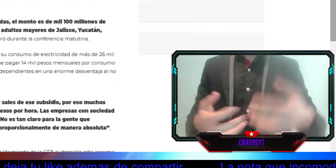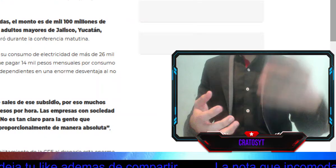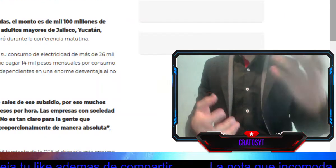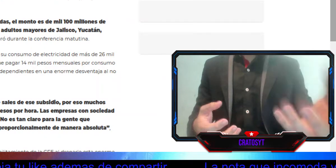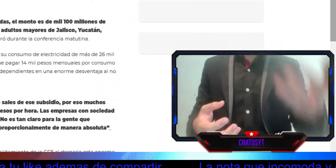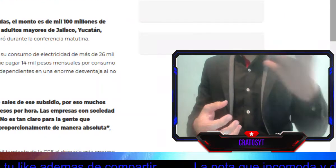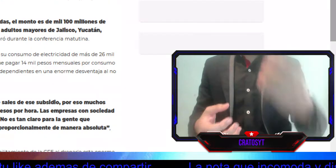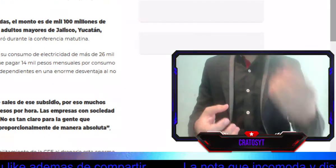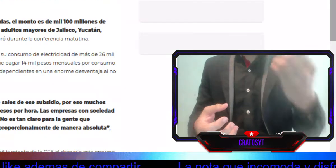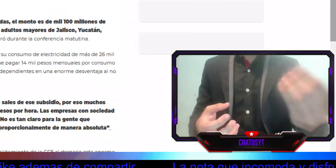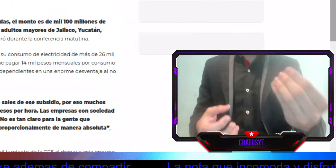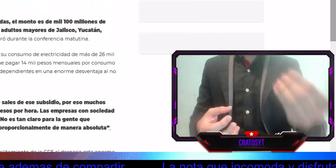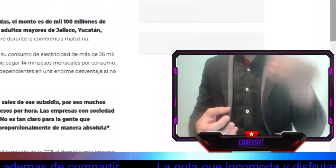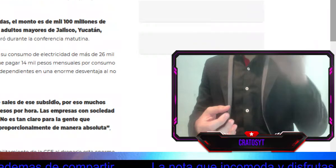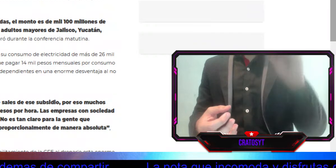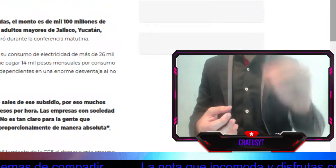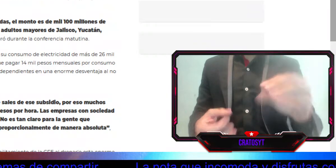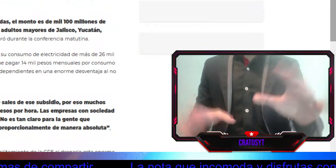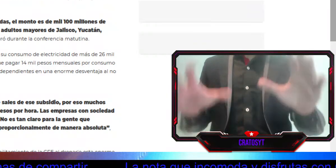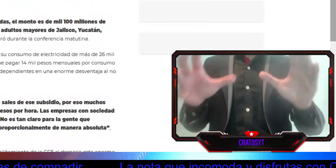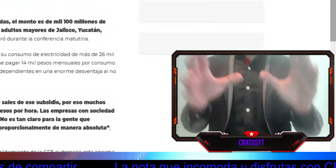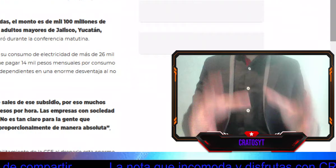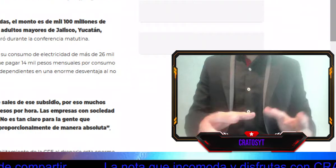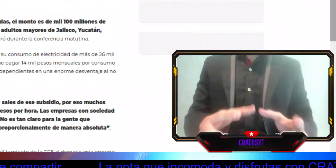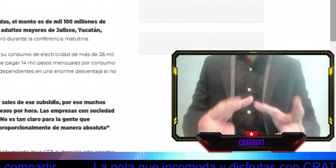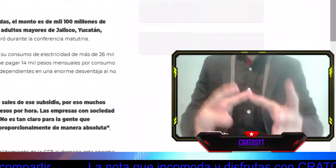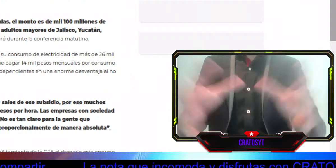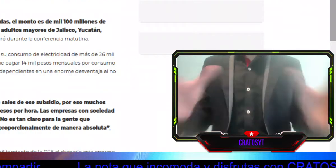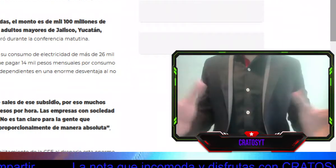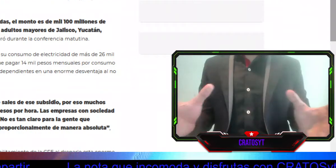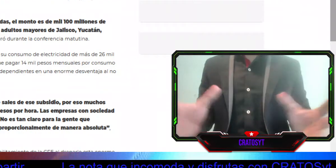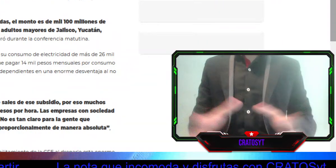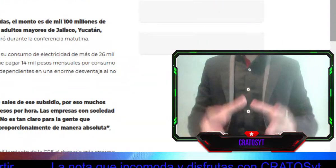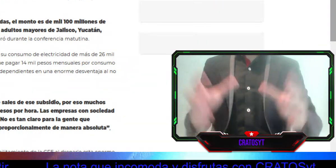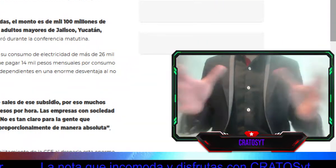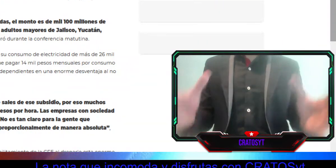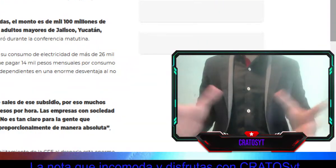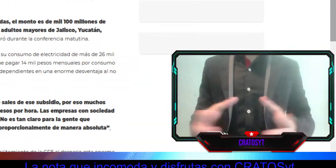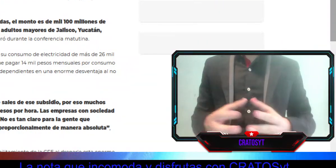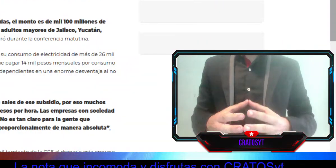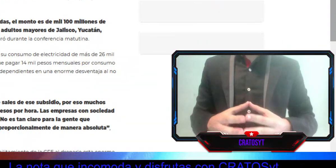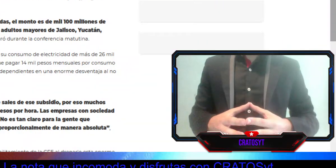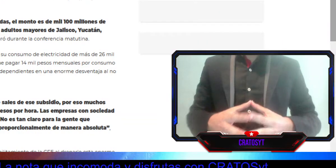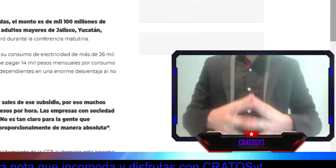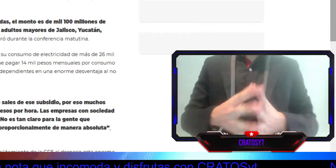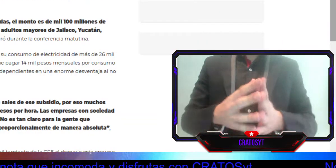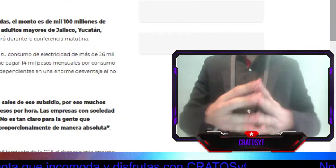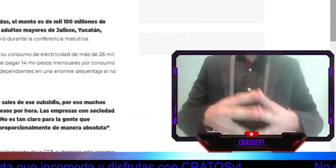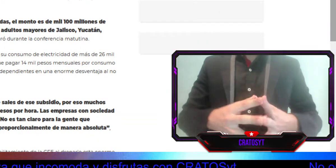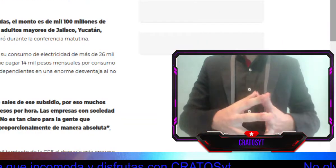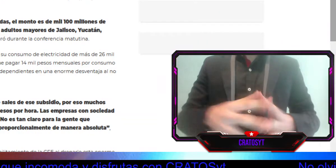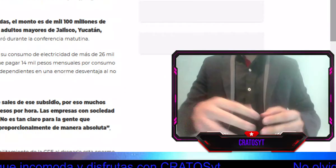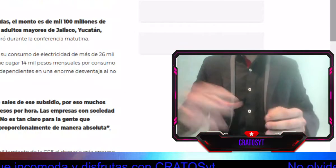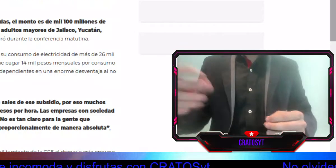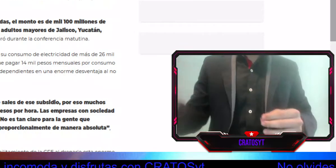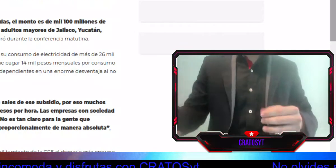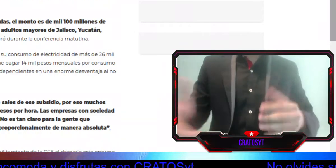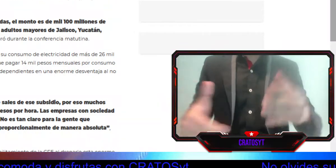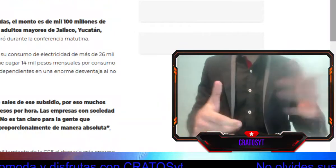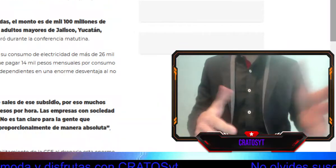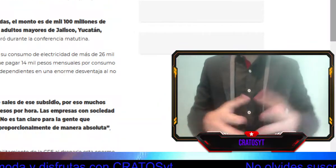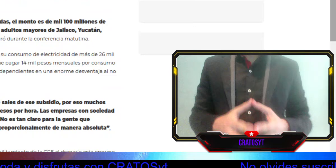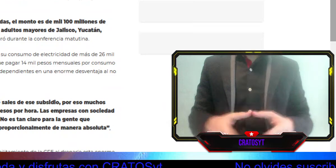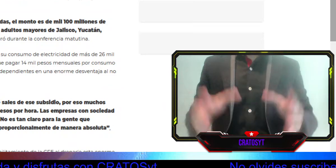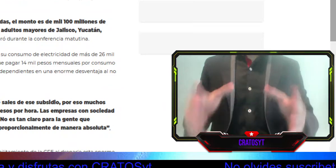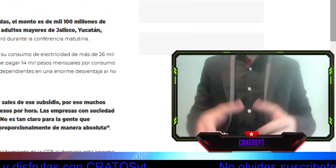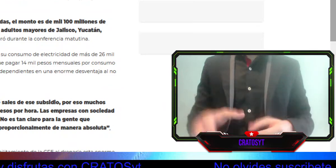nosotros, con tarifas bastante amplias. Y es que, a ver, en el tema de la transmisión de la energía, tú dirás, no, es que no se debe de cobrar porque eso es para que las empresas crezcan,